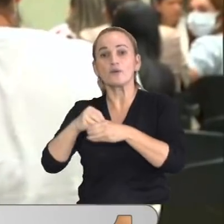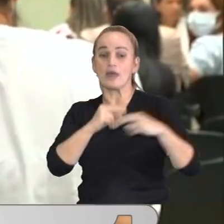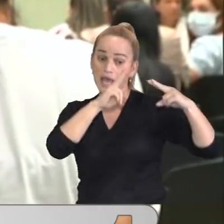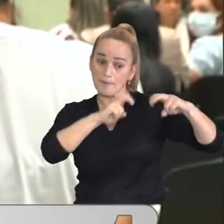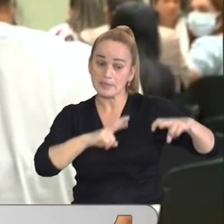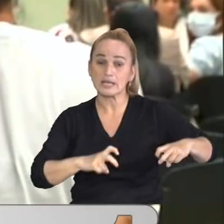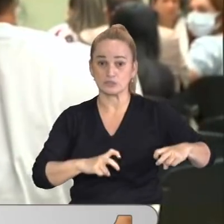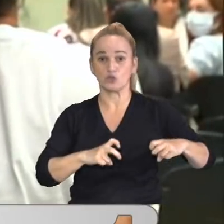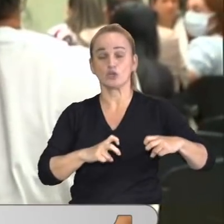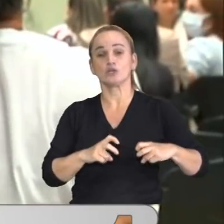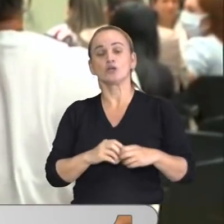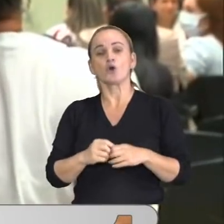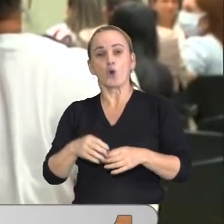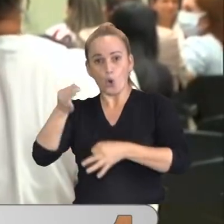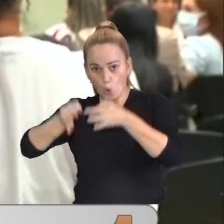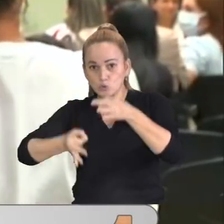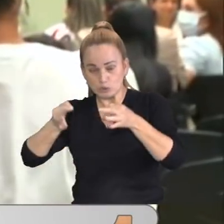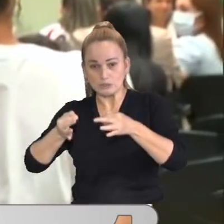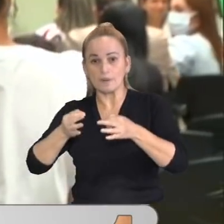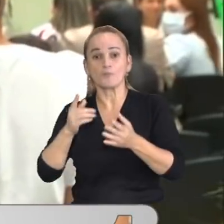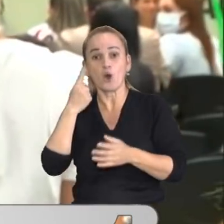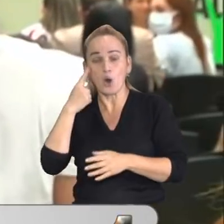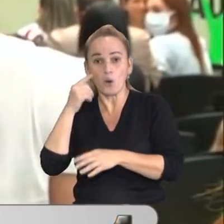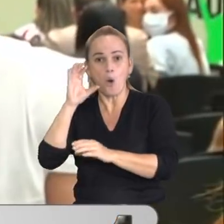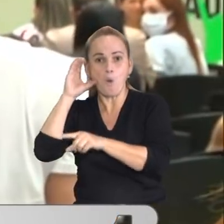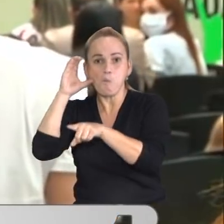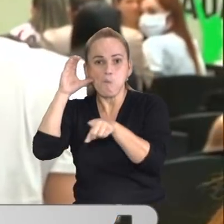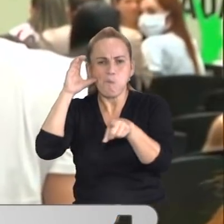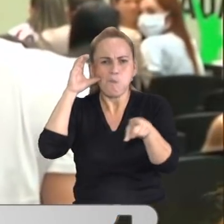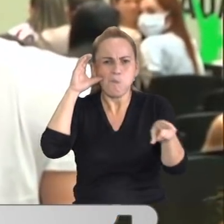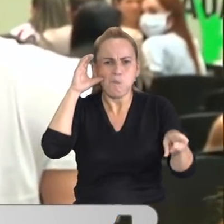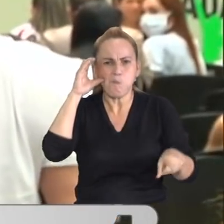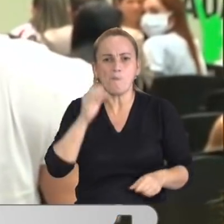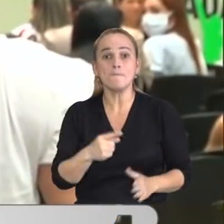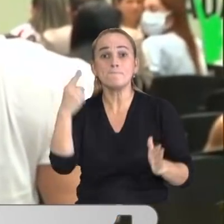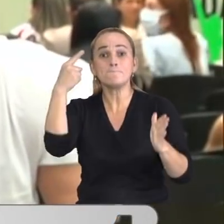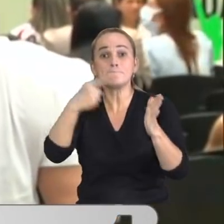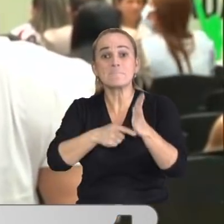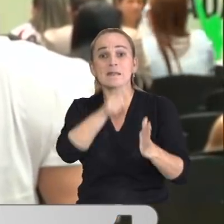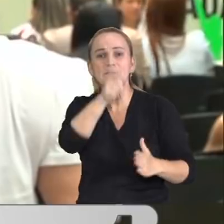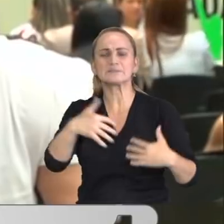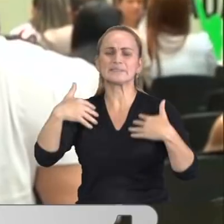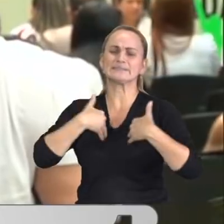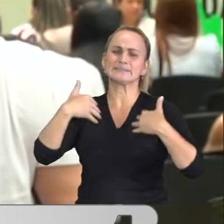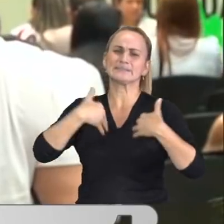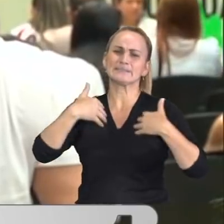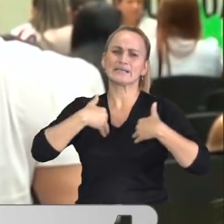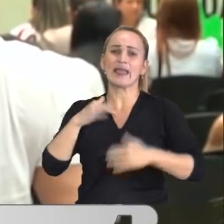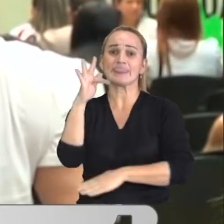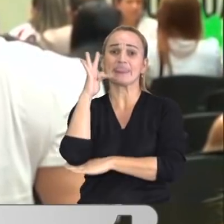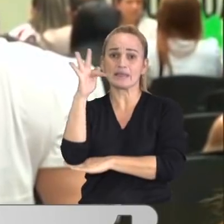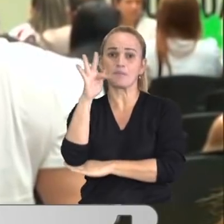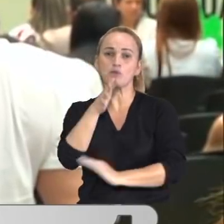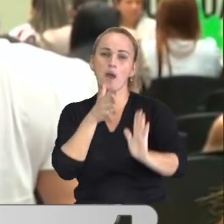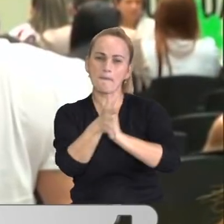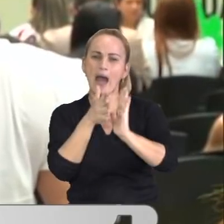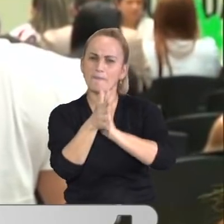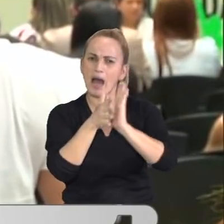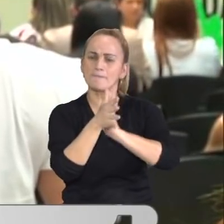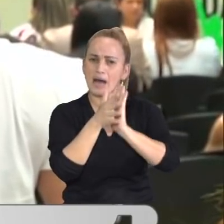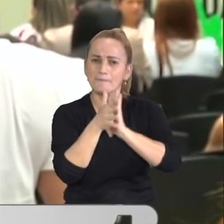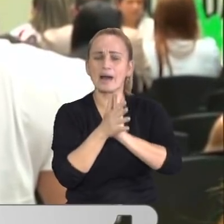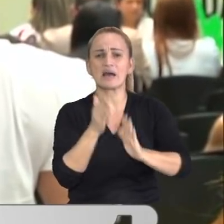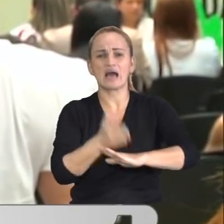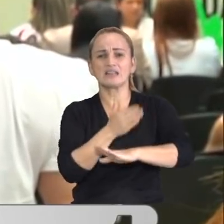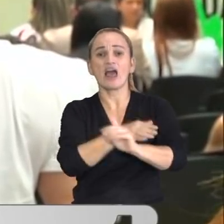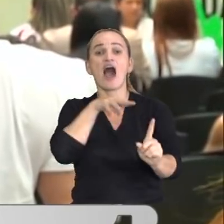de la justicia ordinaria, pero sobre todo escuchamos a más de 1,000 víctimas de este delito, 1,000 víctimas de